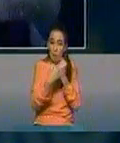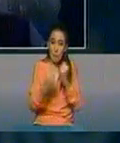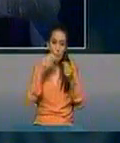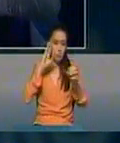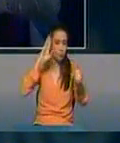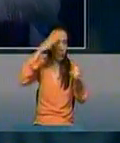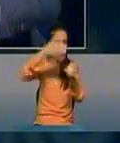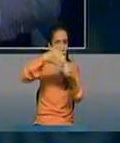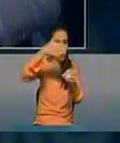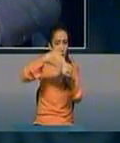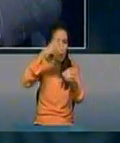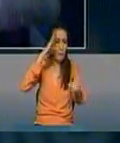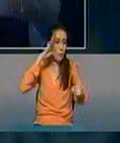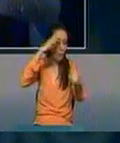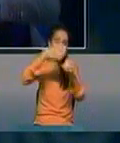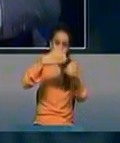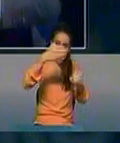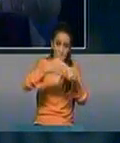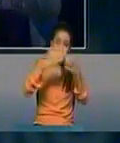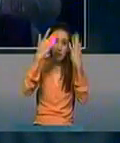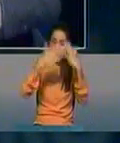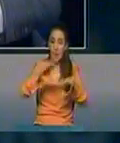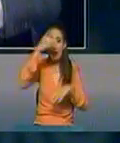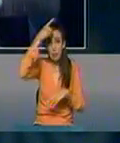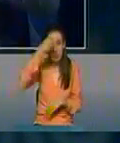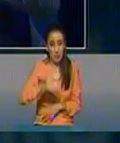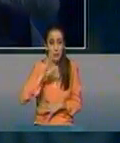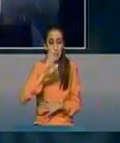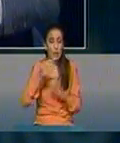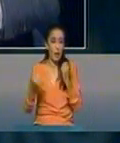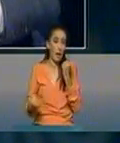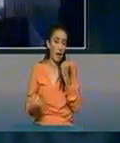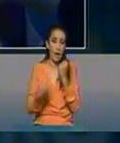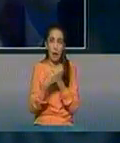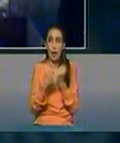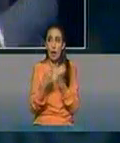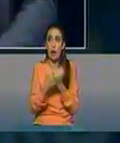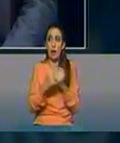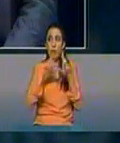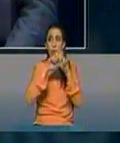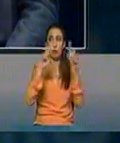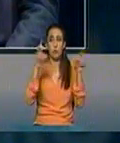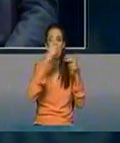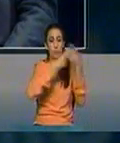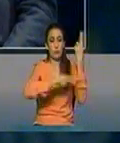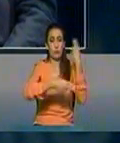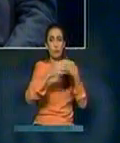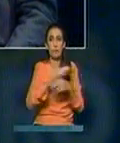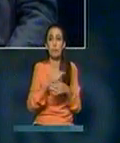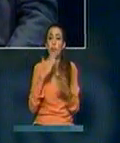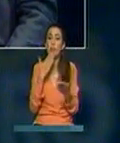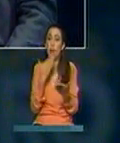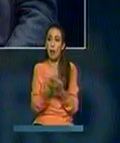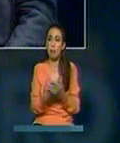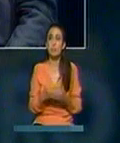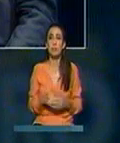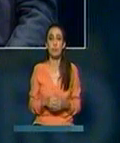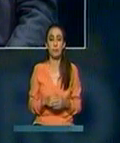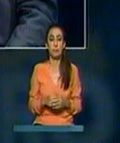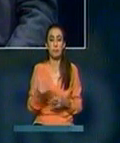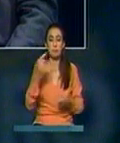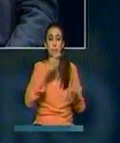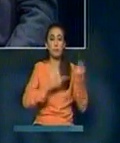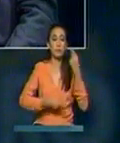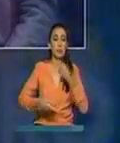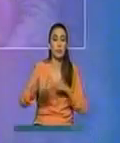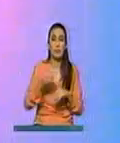y apoyaremos de manera decidida y efectiva a los emprendimientos. Gracias, ministro Ontaneda. Regresamos acá a la ciudad de